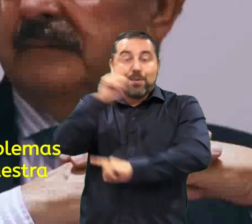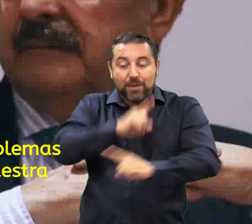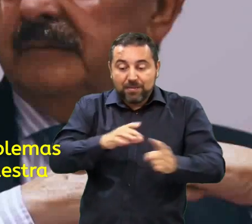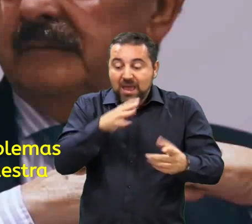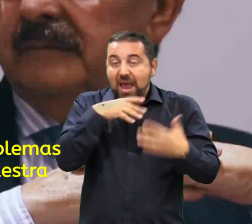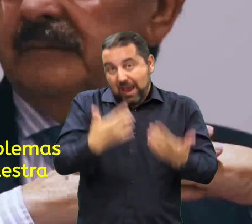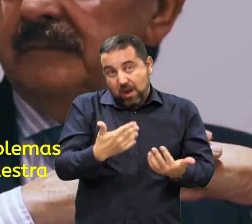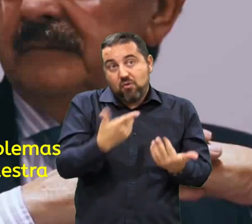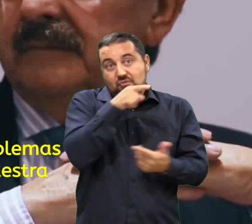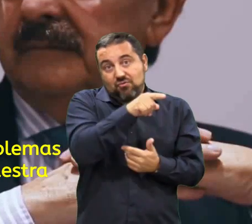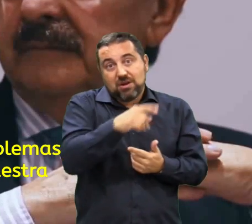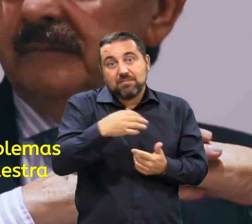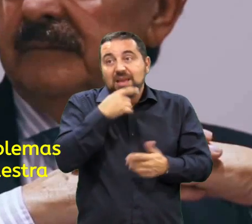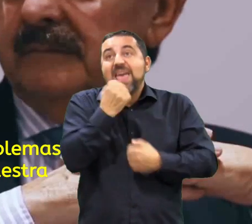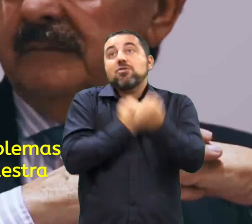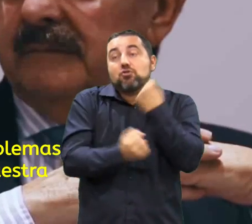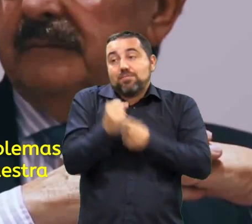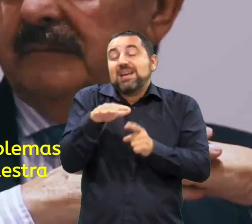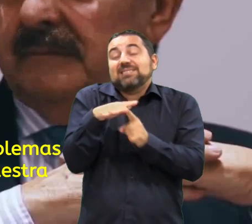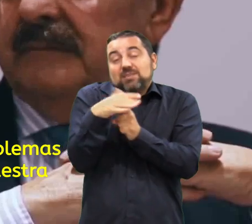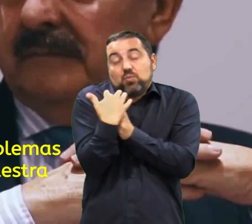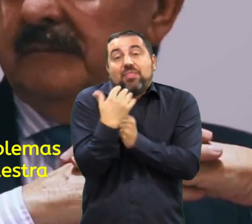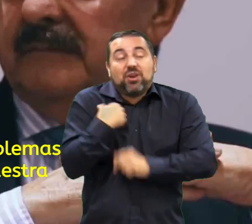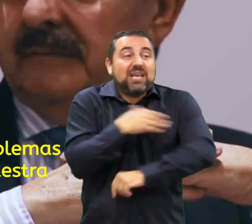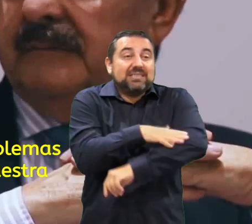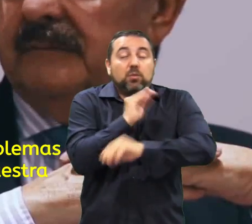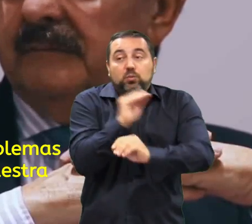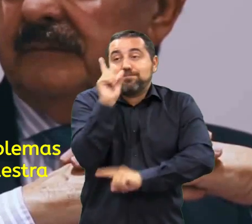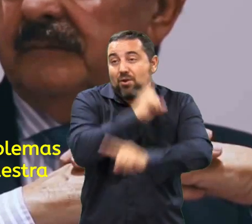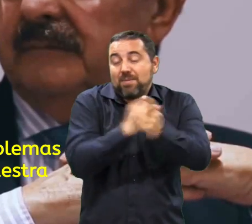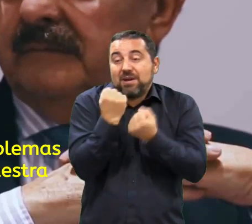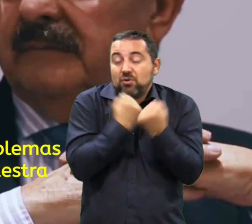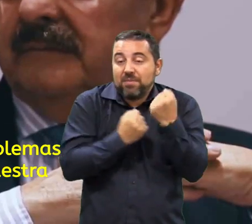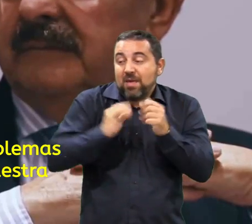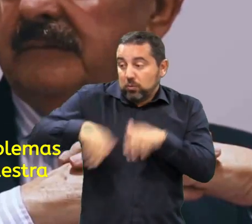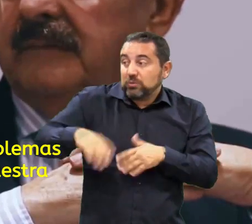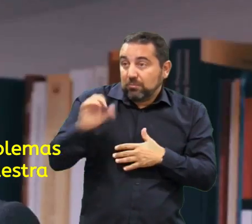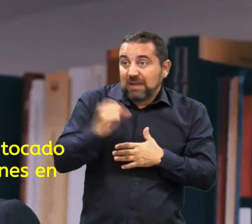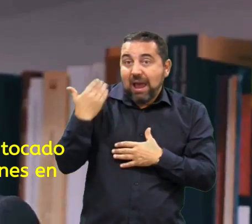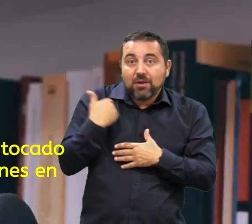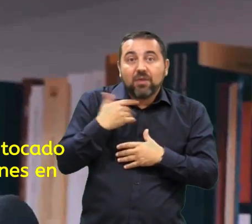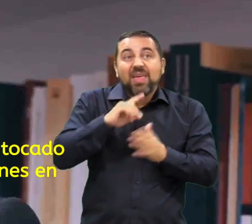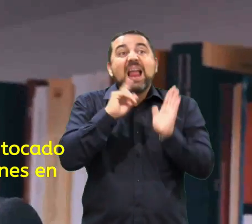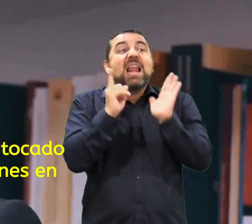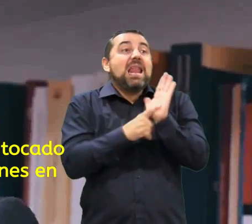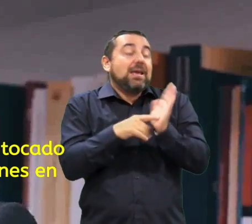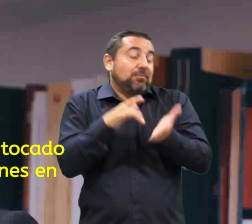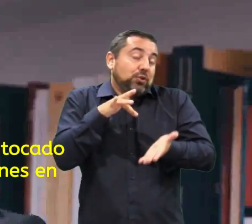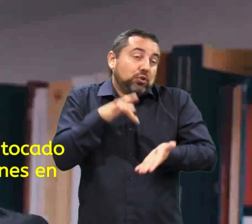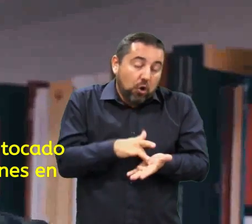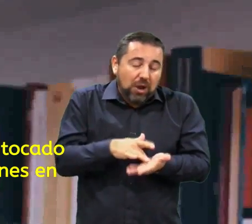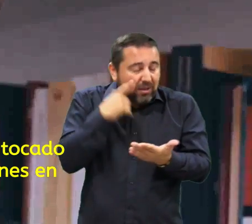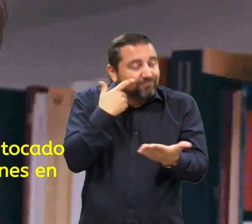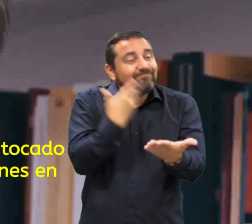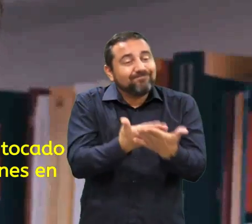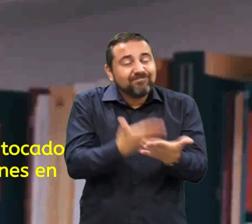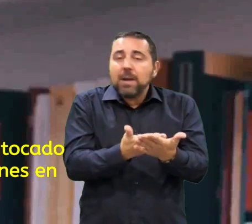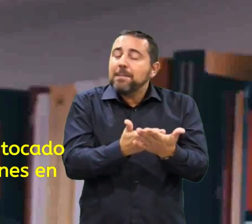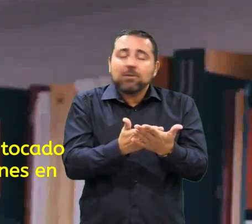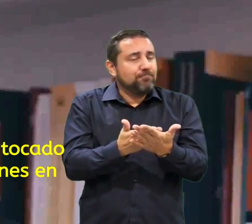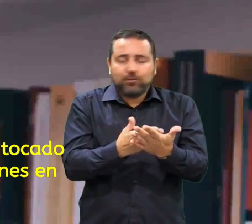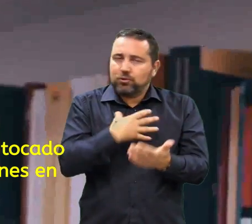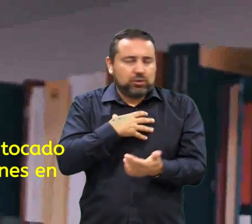situación de los problemas de tesorería y de liquidez que atraviesa nuestra economía y que atraviesa el Estado, en los últimos años, aunque la ley nos